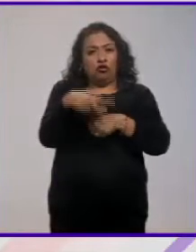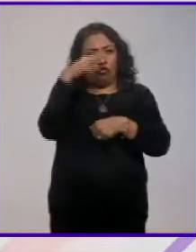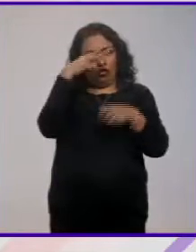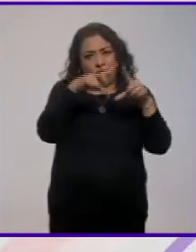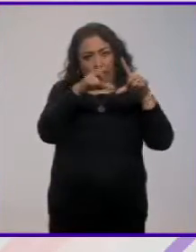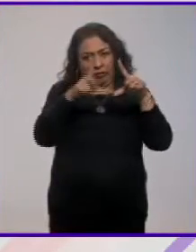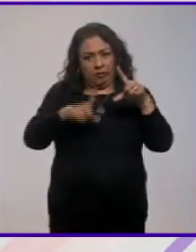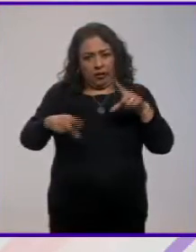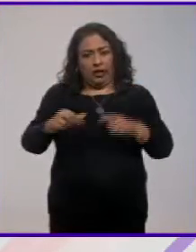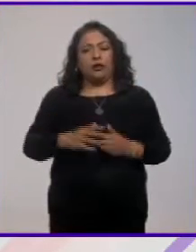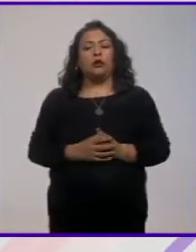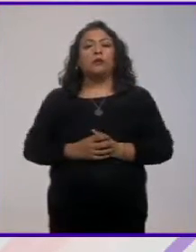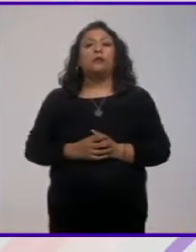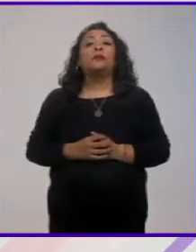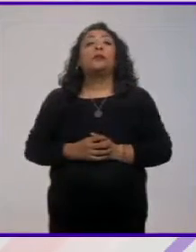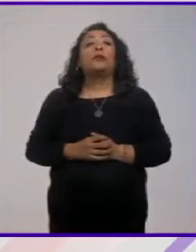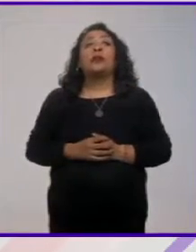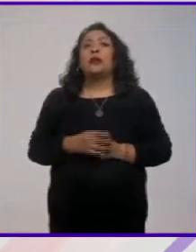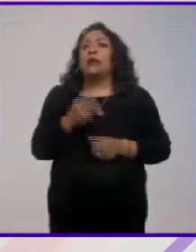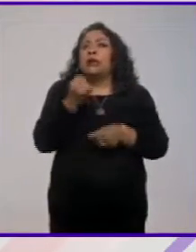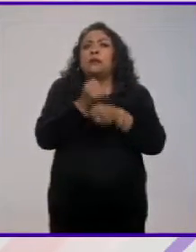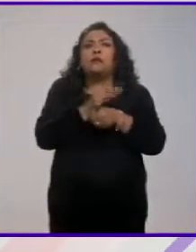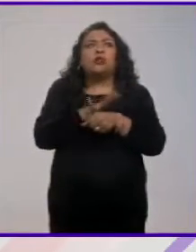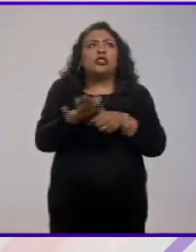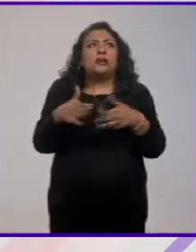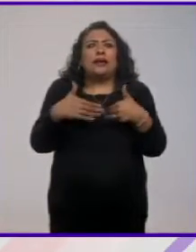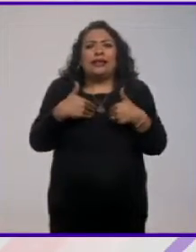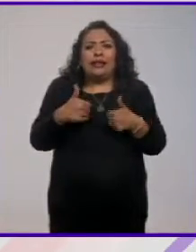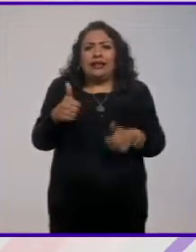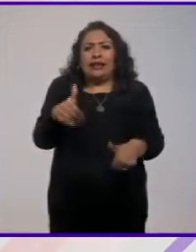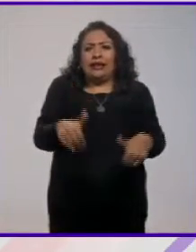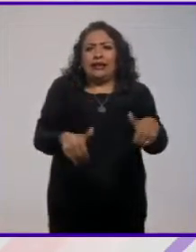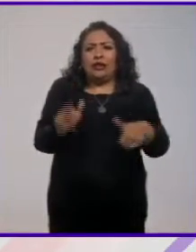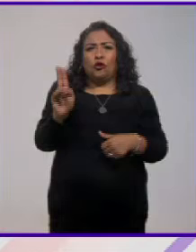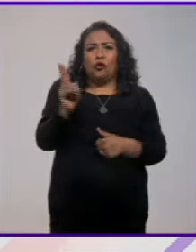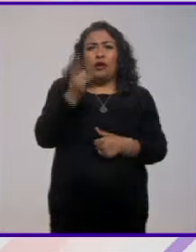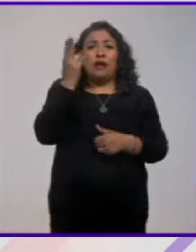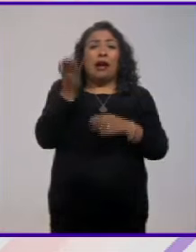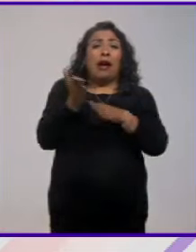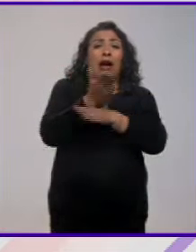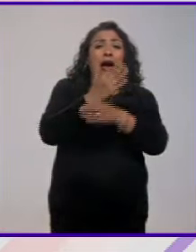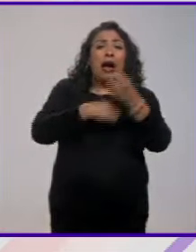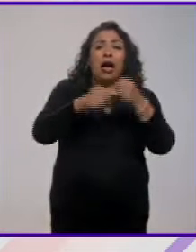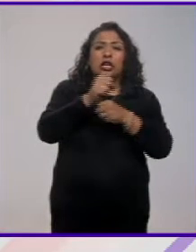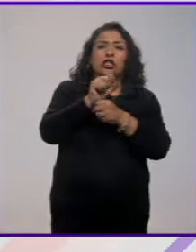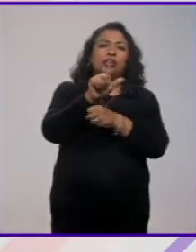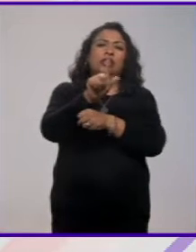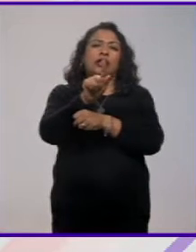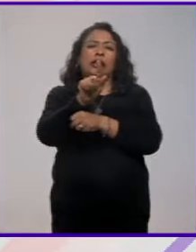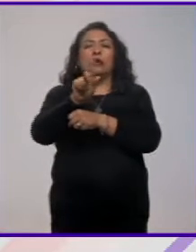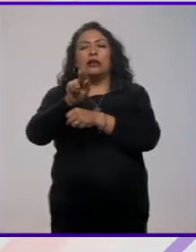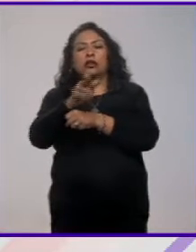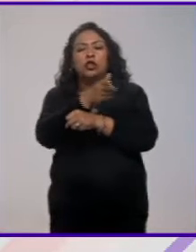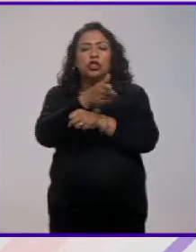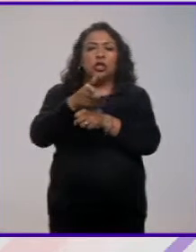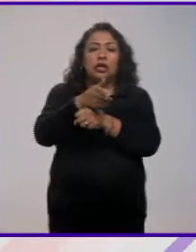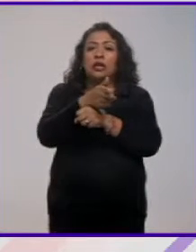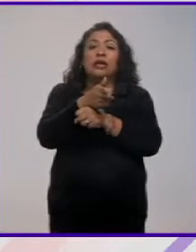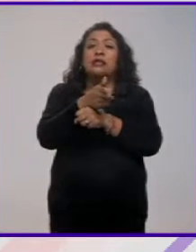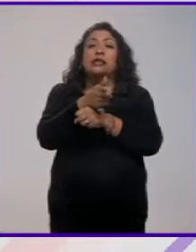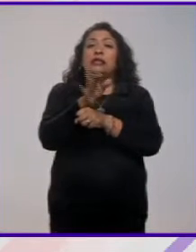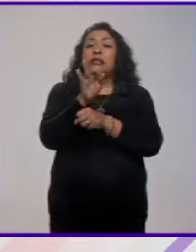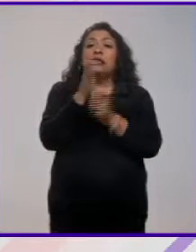país. Es imposible entender el teatro universitario de los 70s y 80s